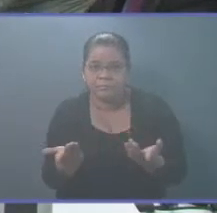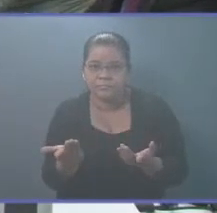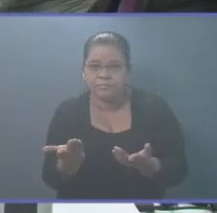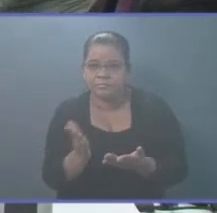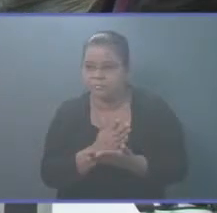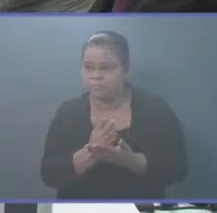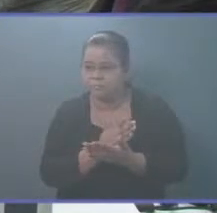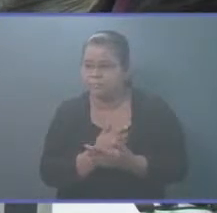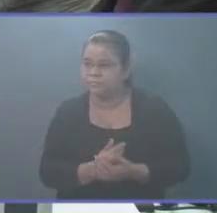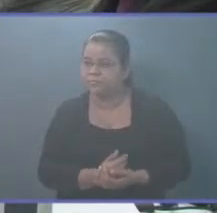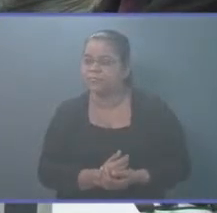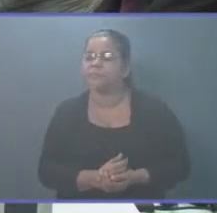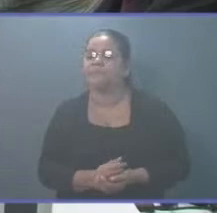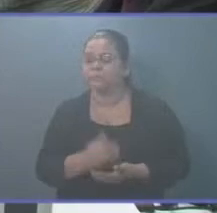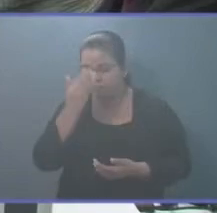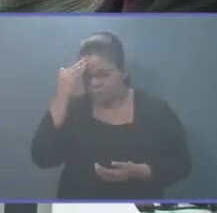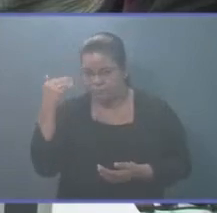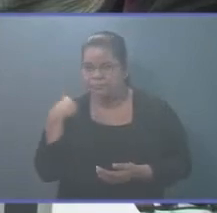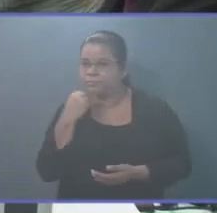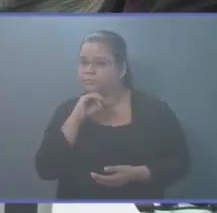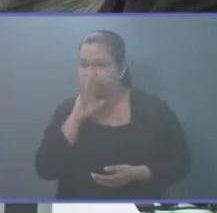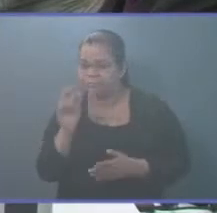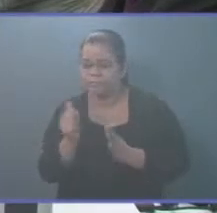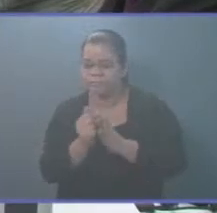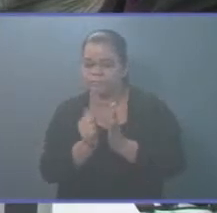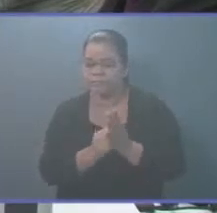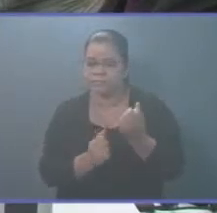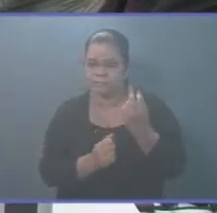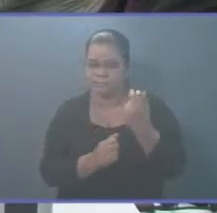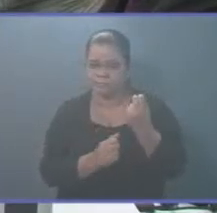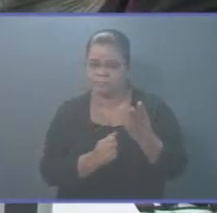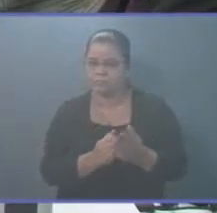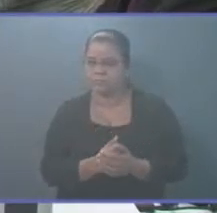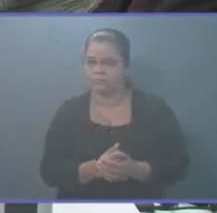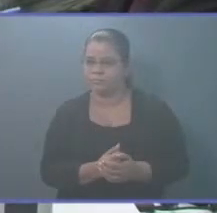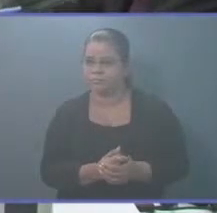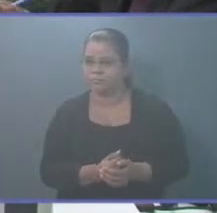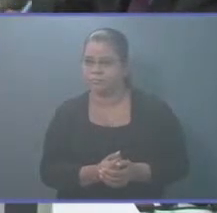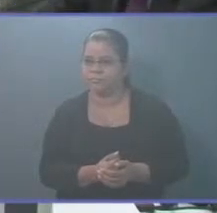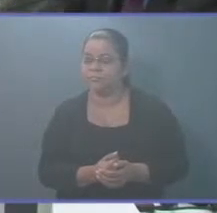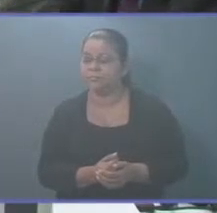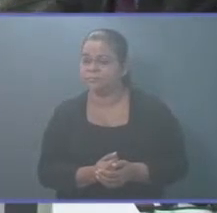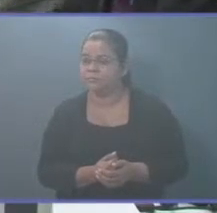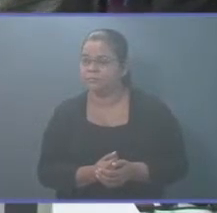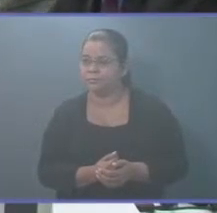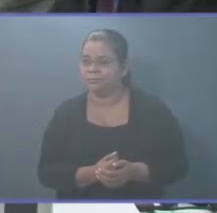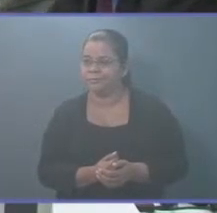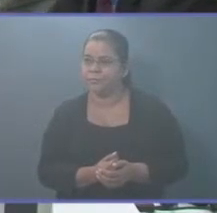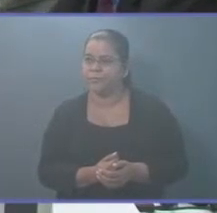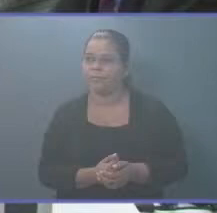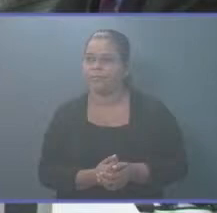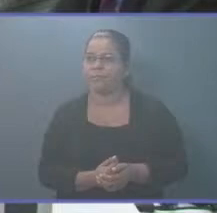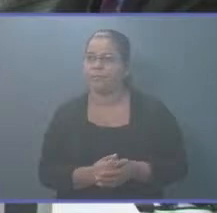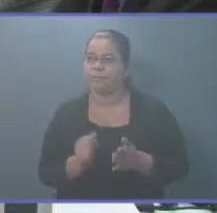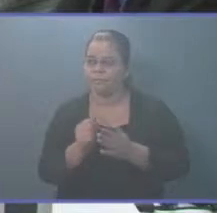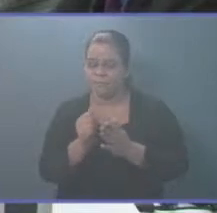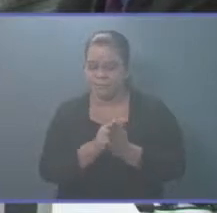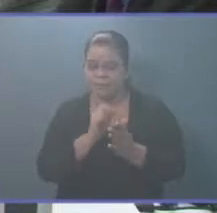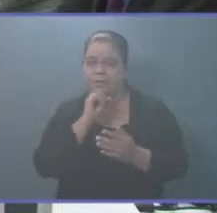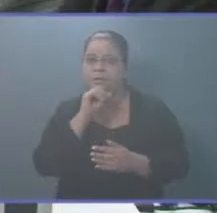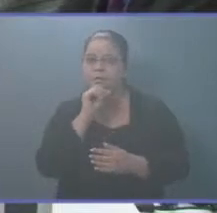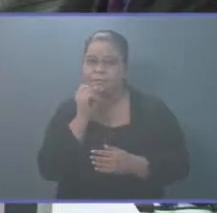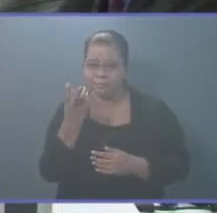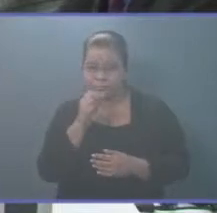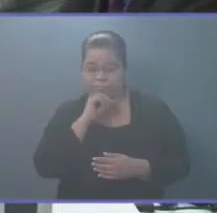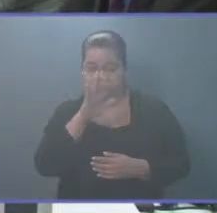Licenciada. En el artículo 12, en el inciso segundo, Sí. cuando dice los que